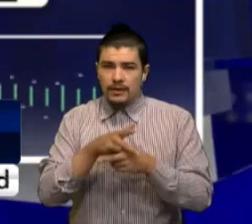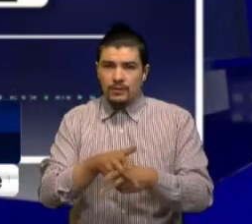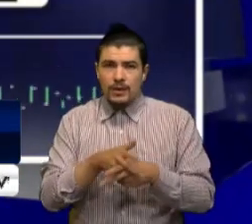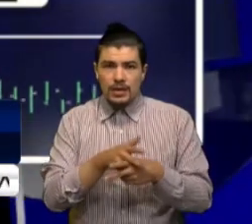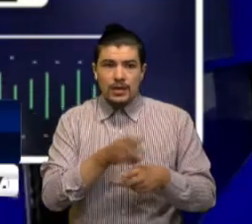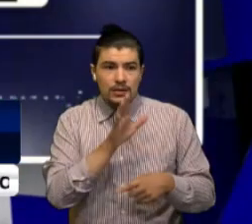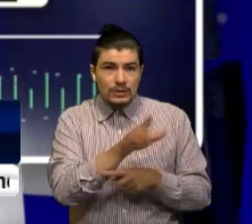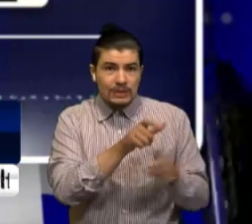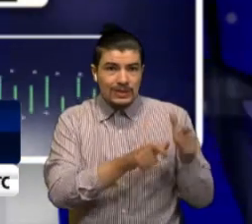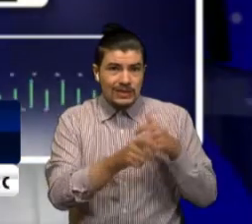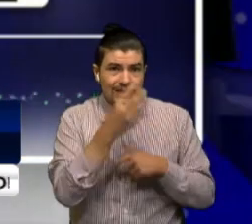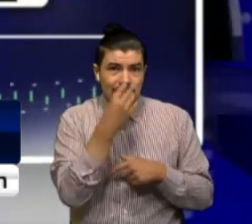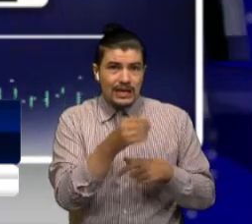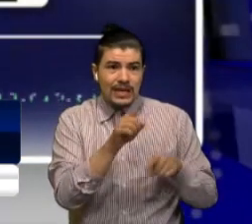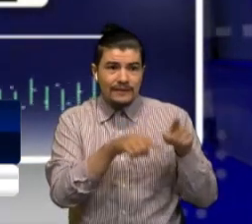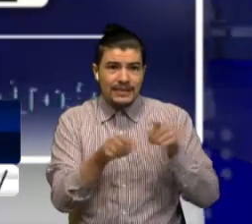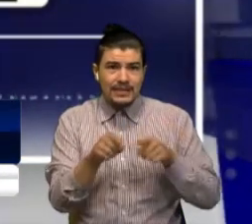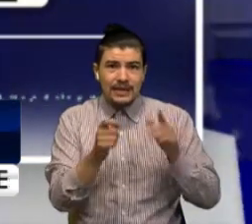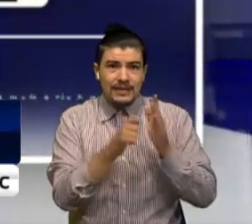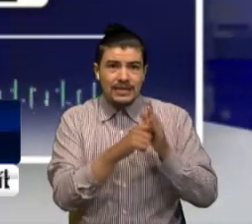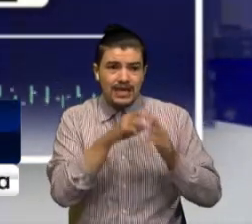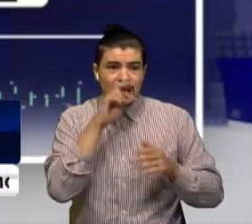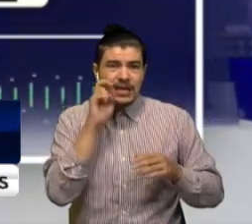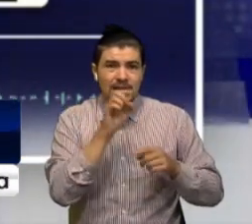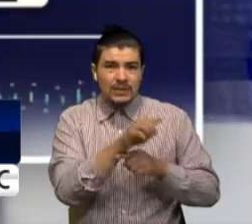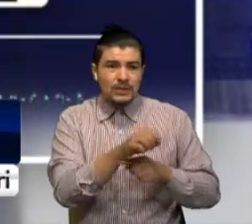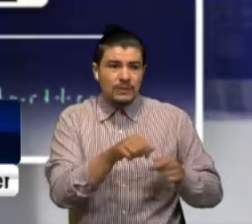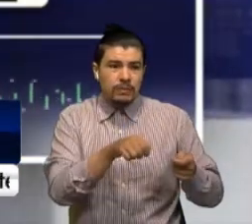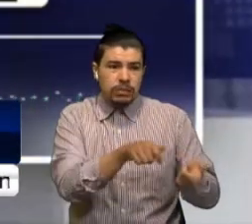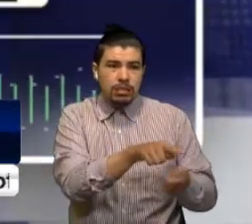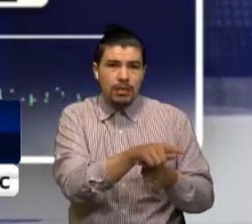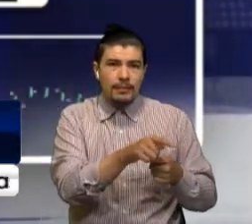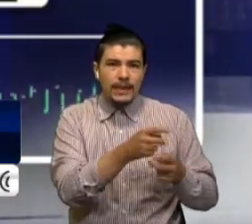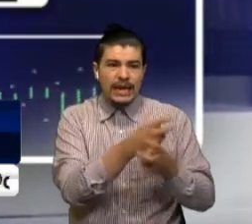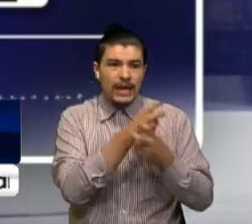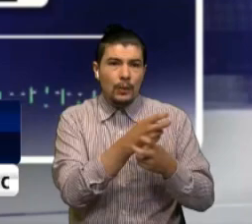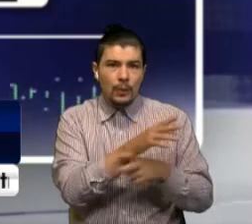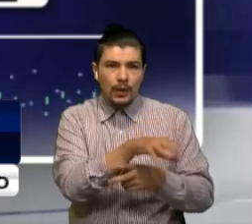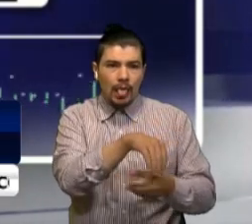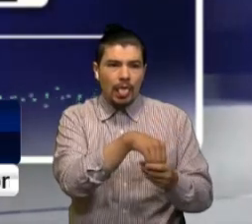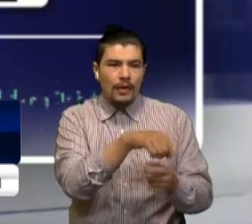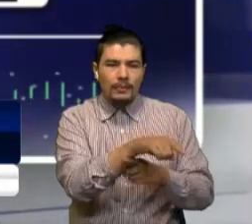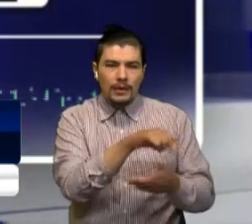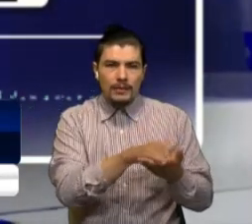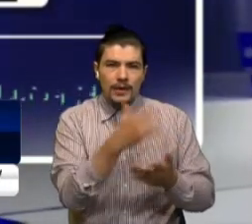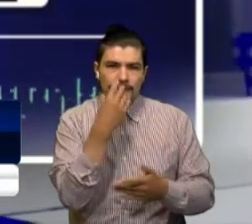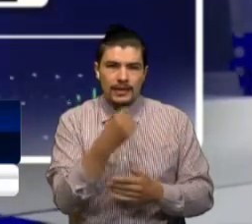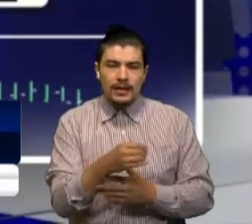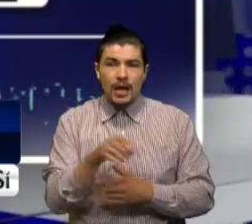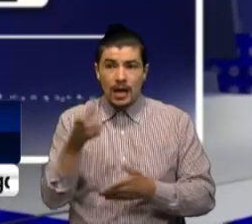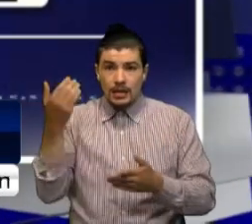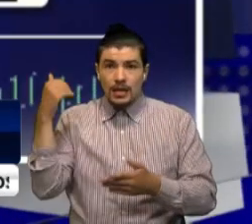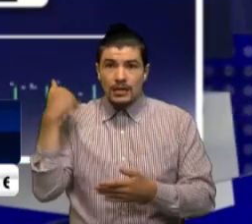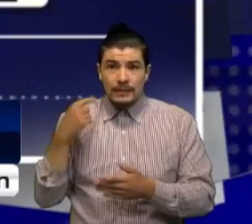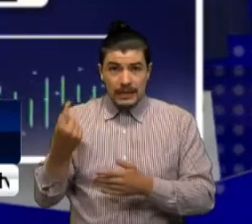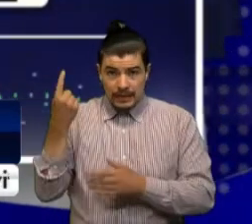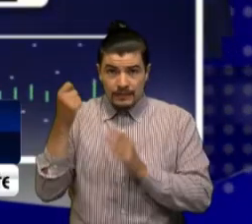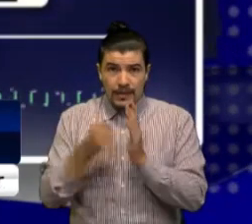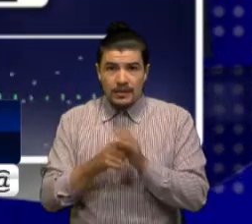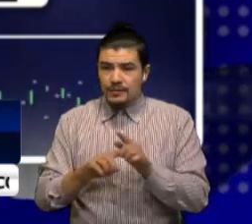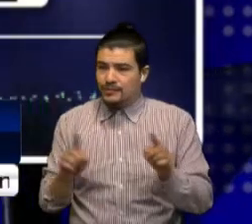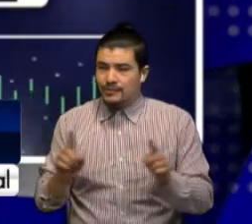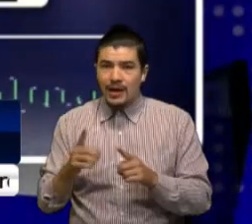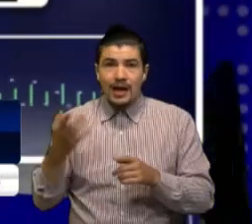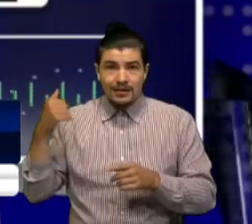Esta situación no es la primera vez que sucede en el páramo del Almorzadero. Ya se han rescatado con estos, ya son